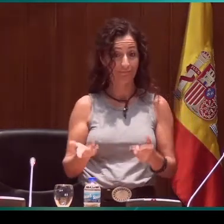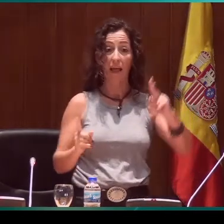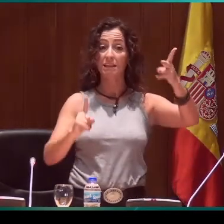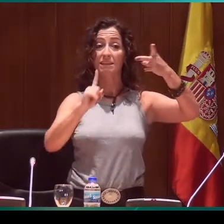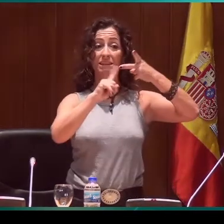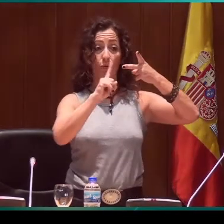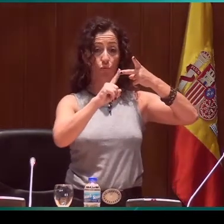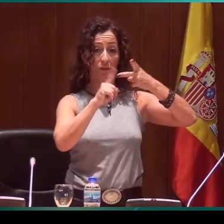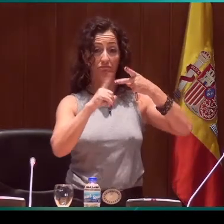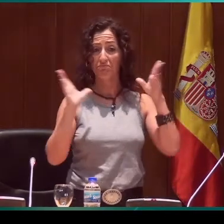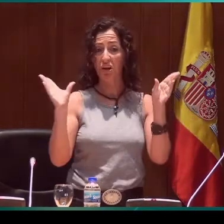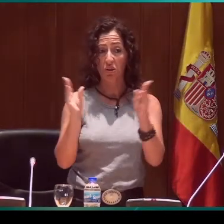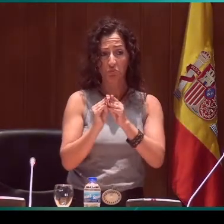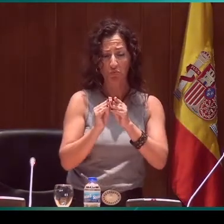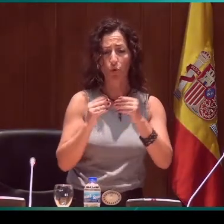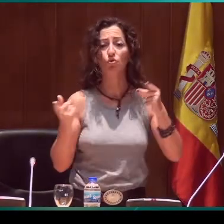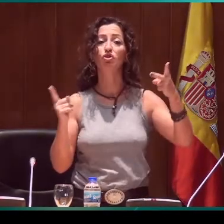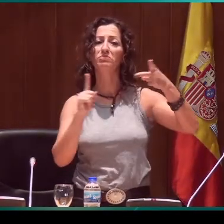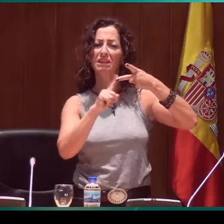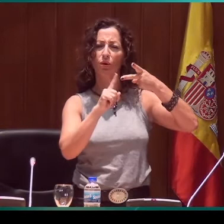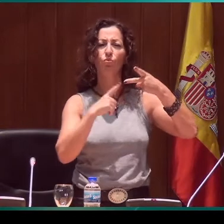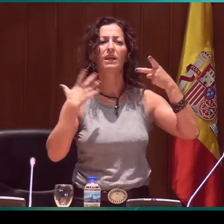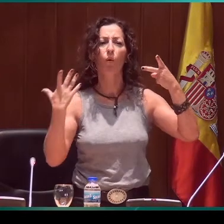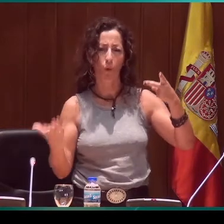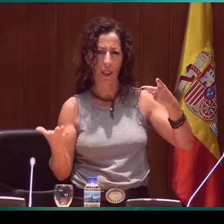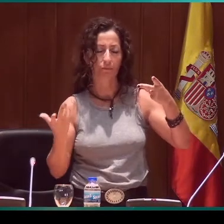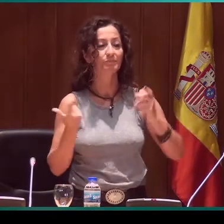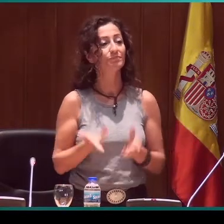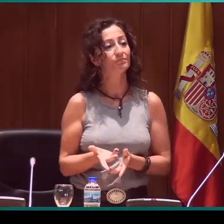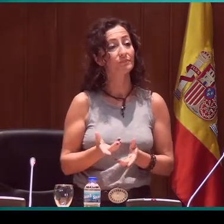acertadas. En esta segunda conclusión,